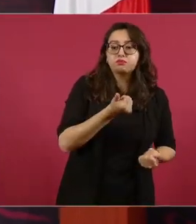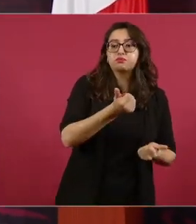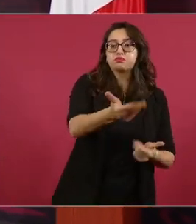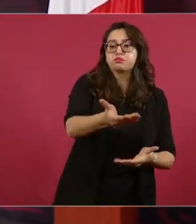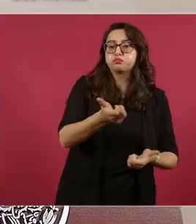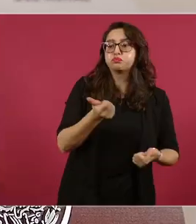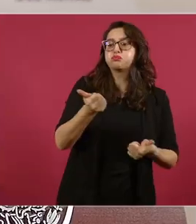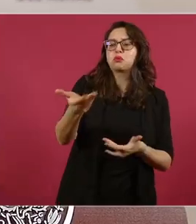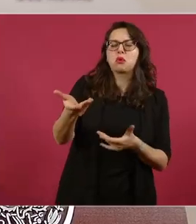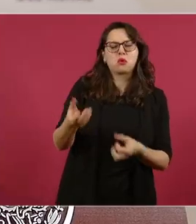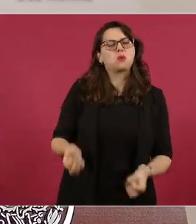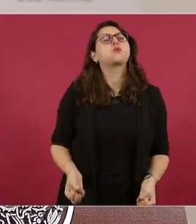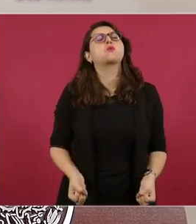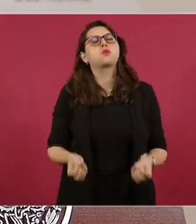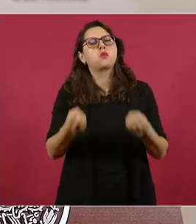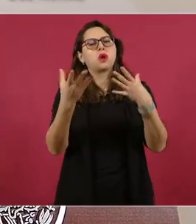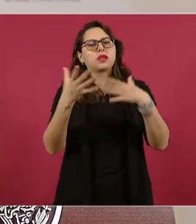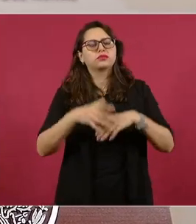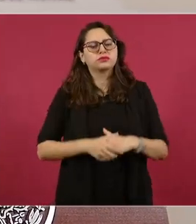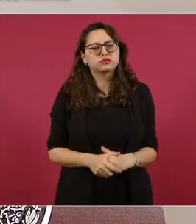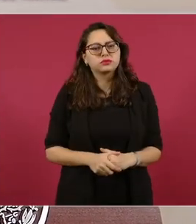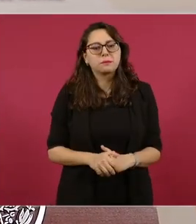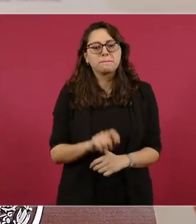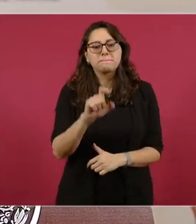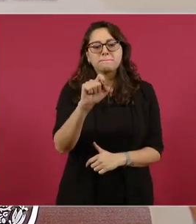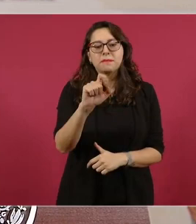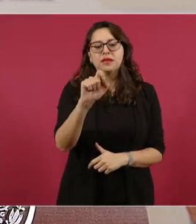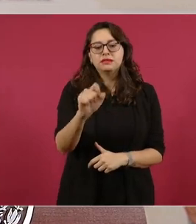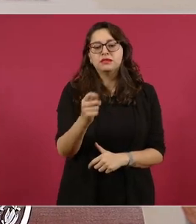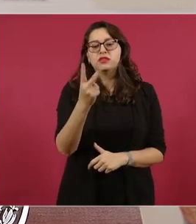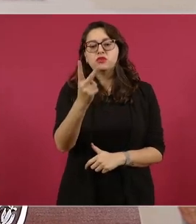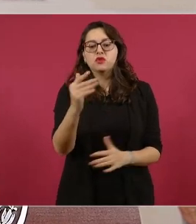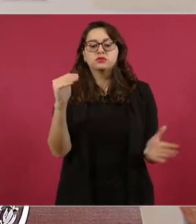al riego 22 mil hectáreas.